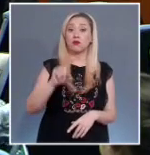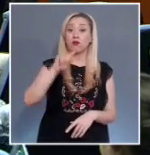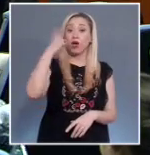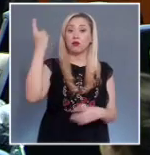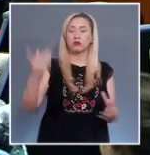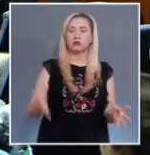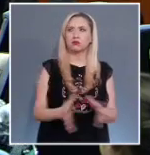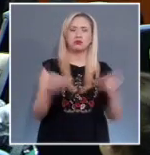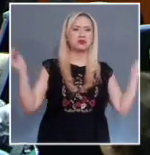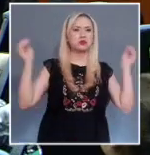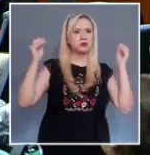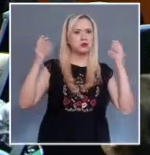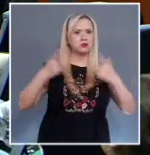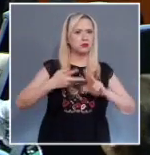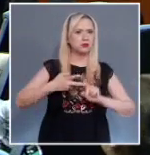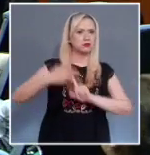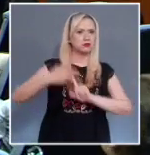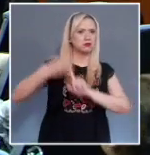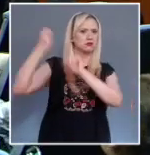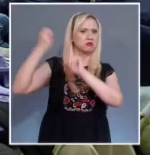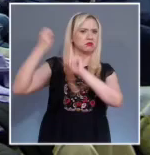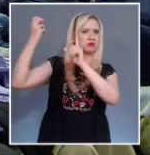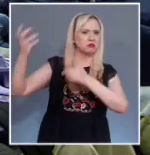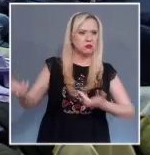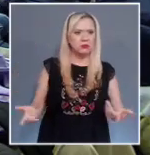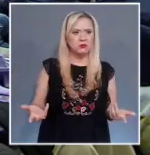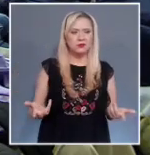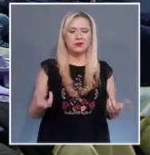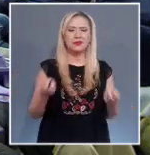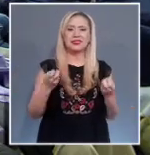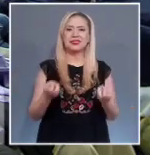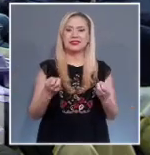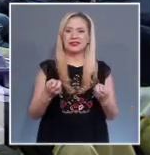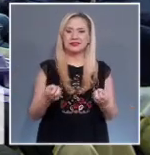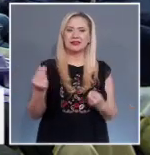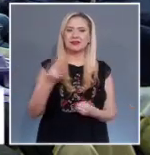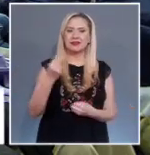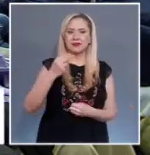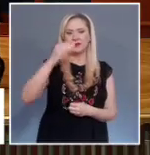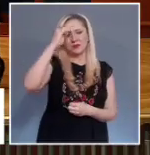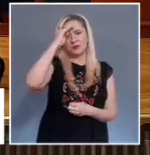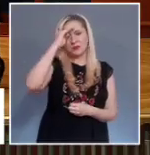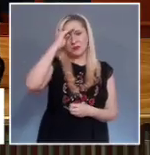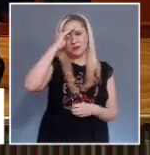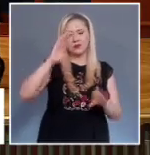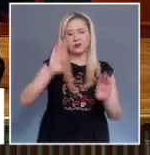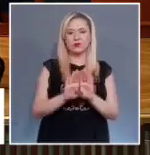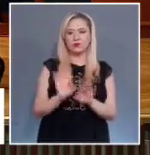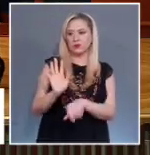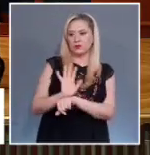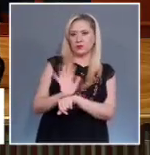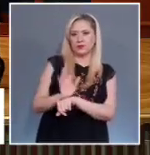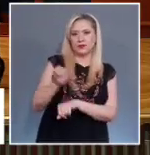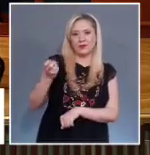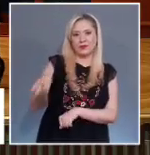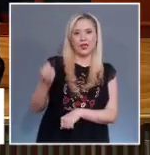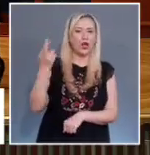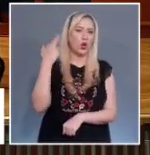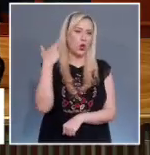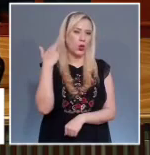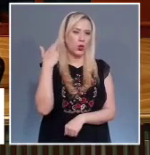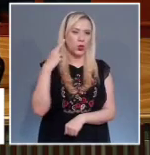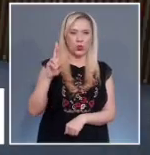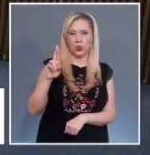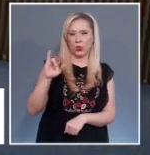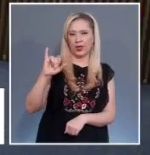ruido? Maternar desde la búsqueda de justicia, reflexiones a partir de la película Ruido, destacó que a la fecha, de acuerdo con